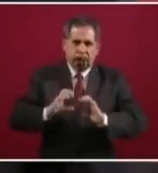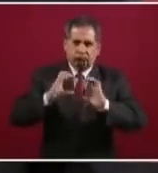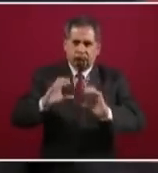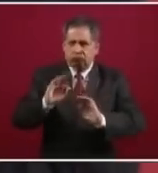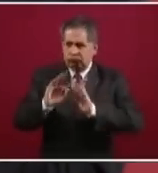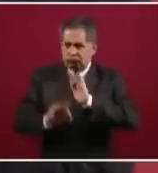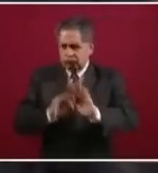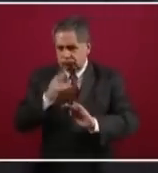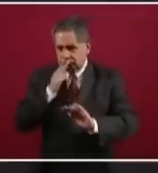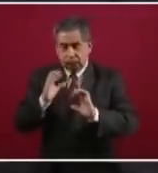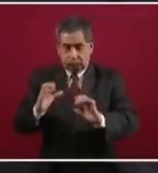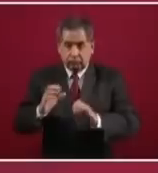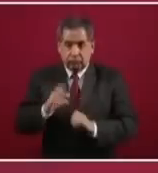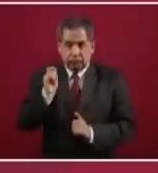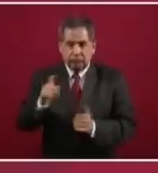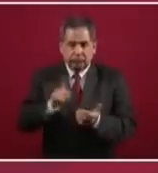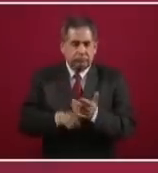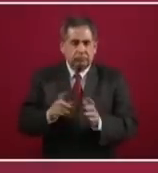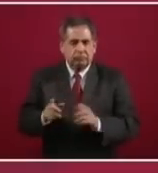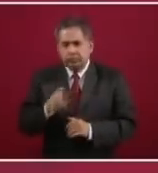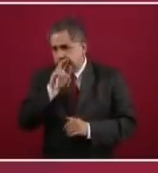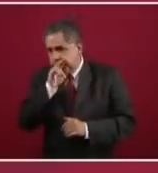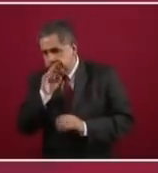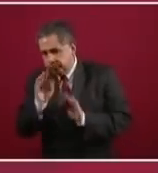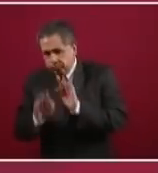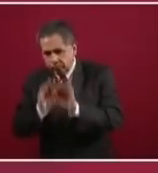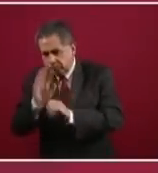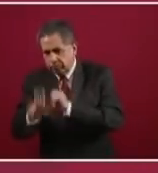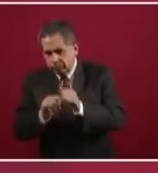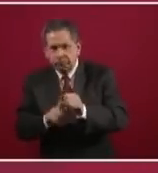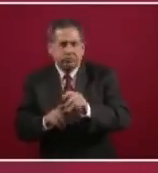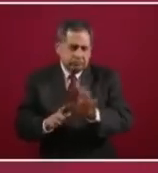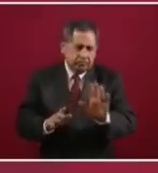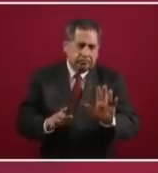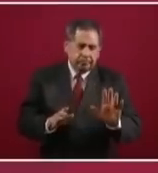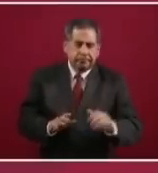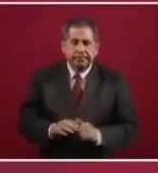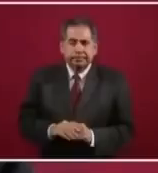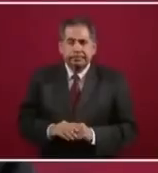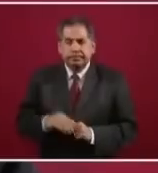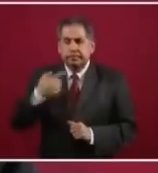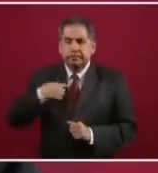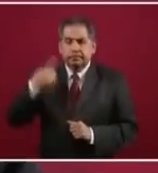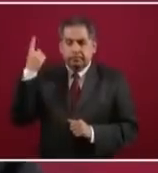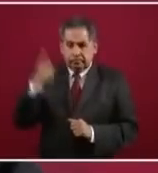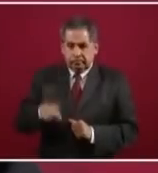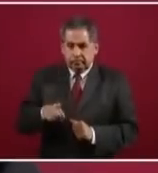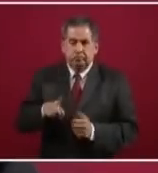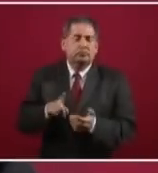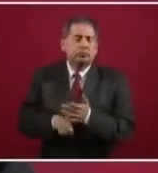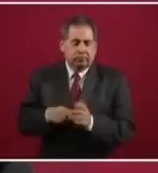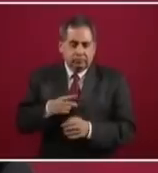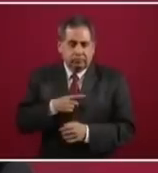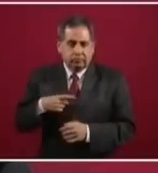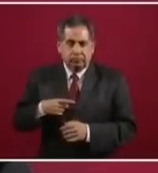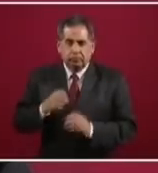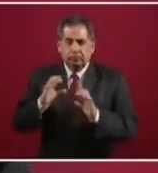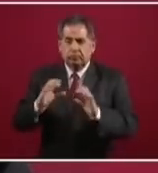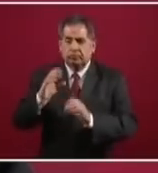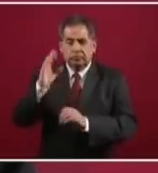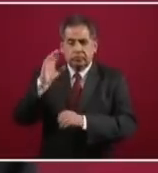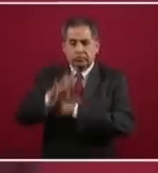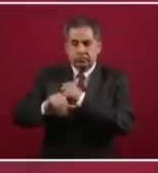mucho, también porque hay quienes se preocupan por eso. La instrucción es